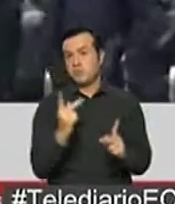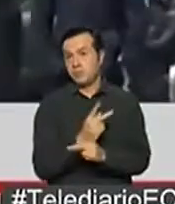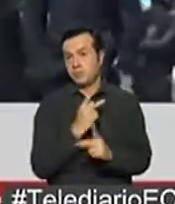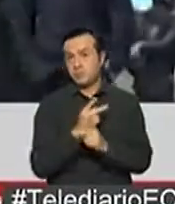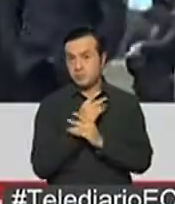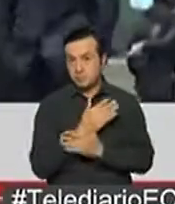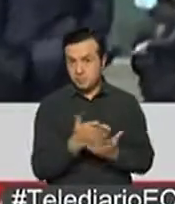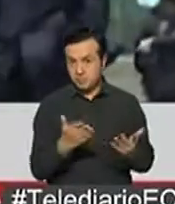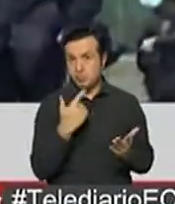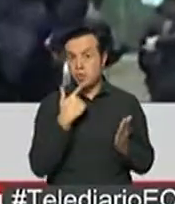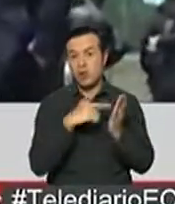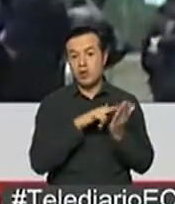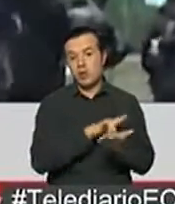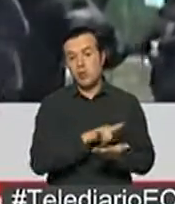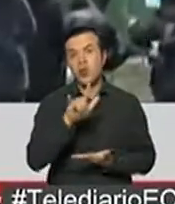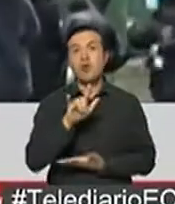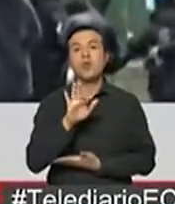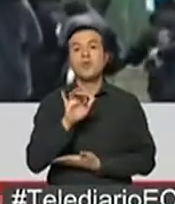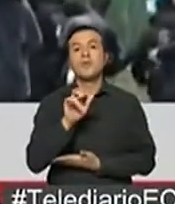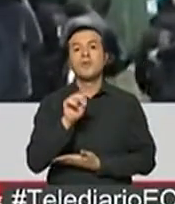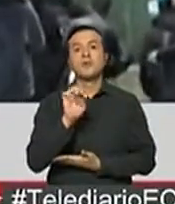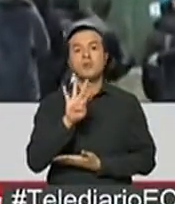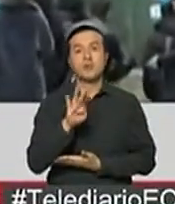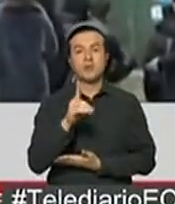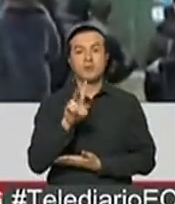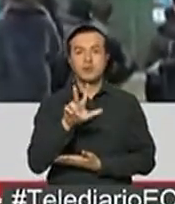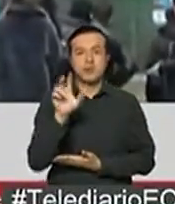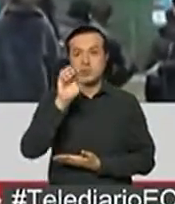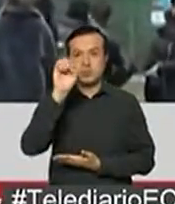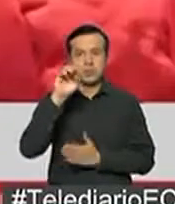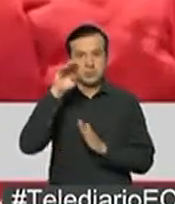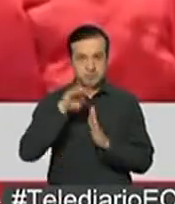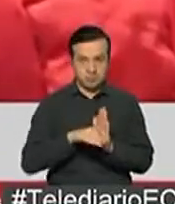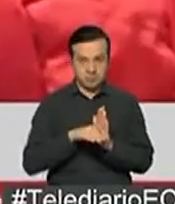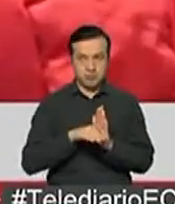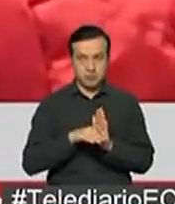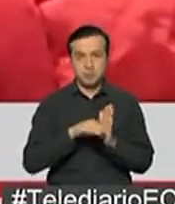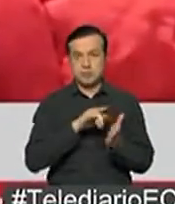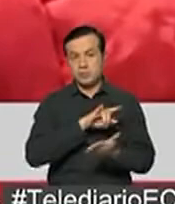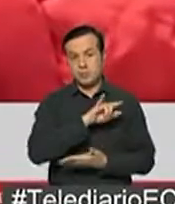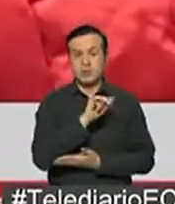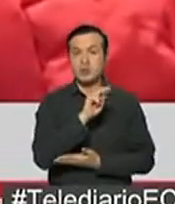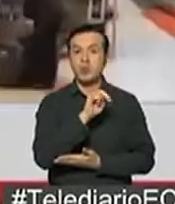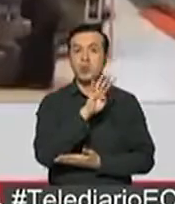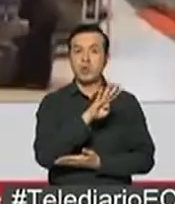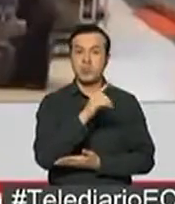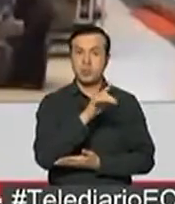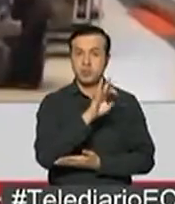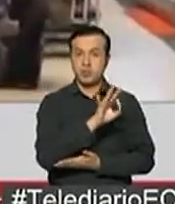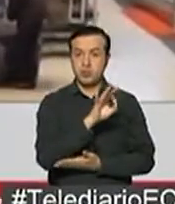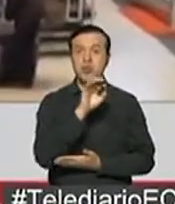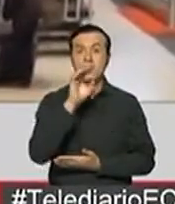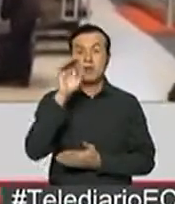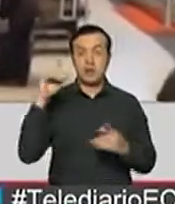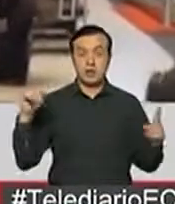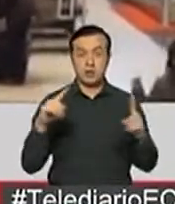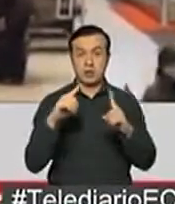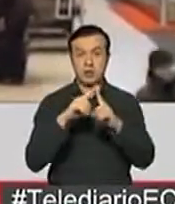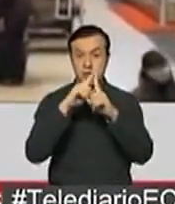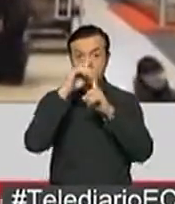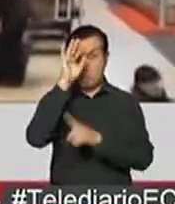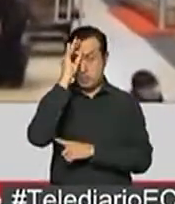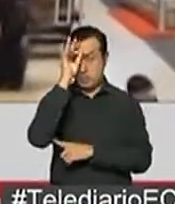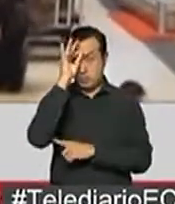lufthansa por ejemplo cayó un 4.33 por ciento easyjet un 4.92 air france 15 puntos